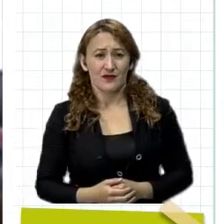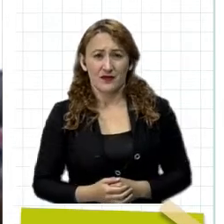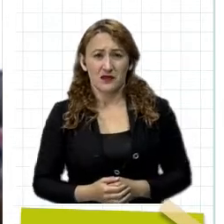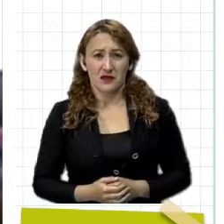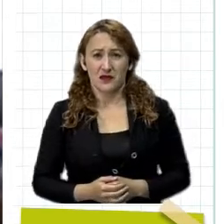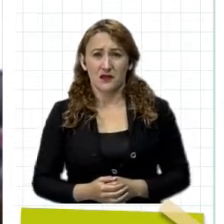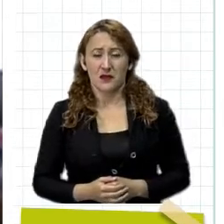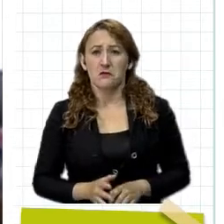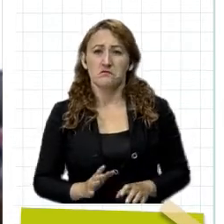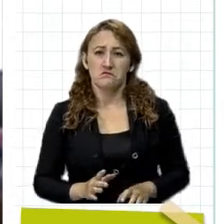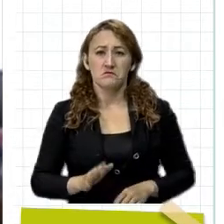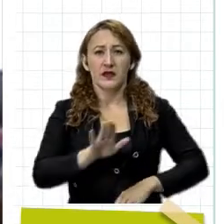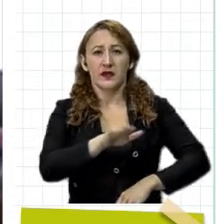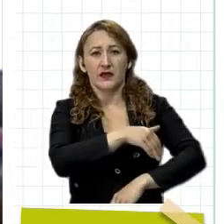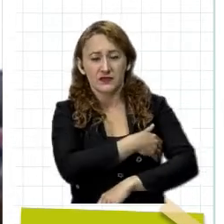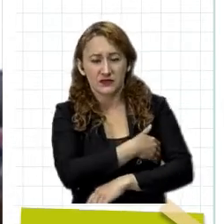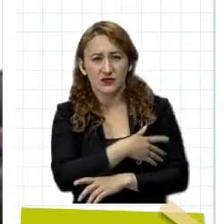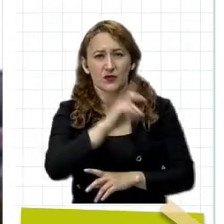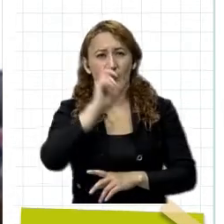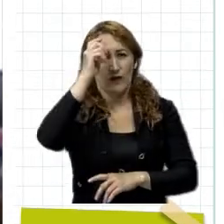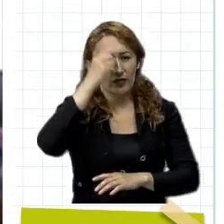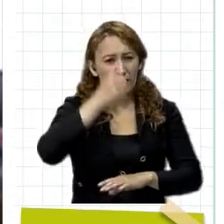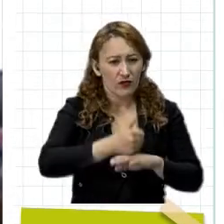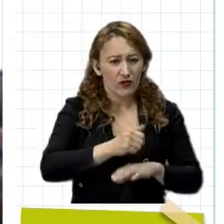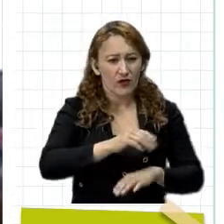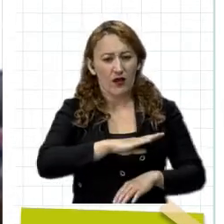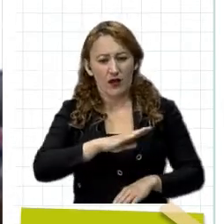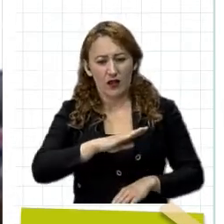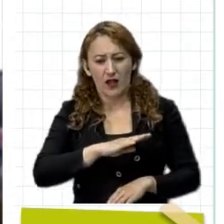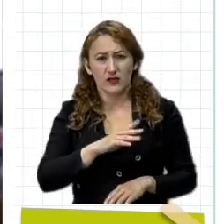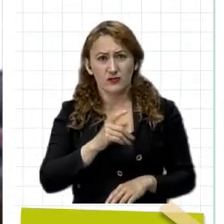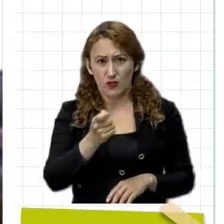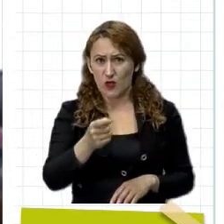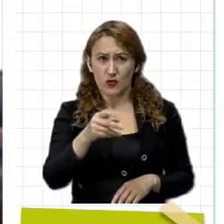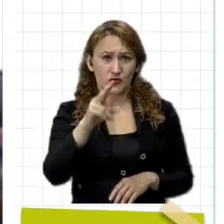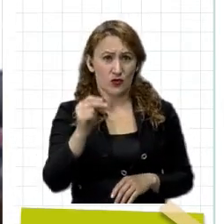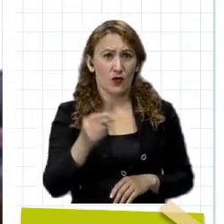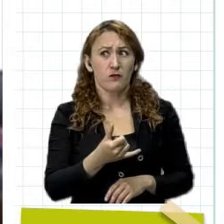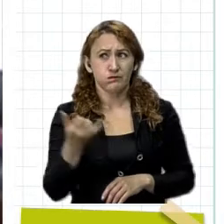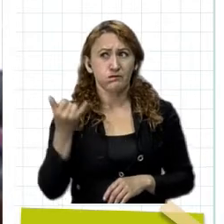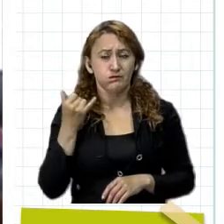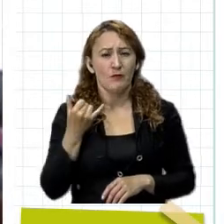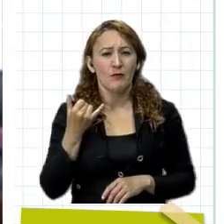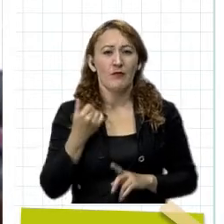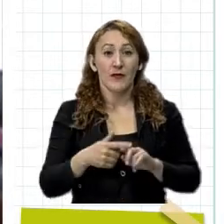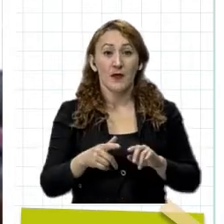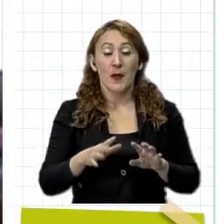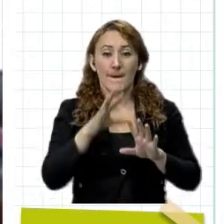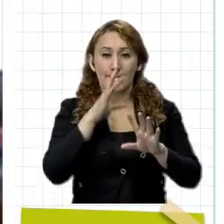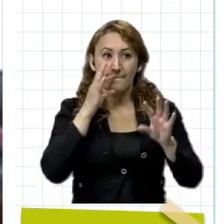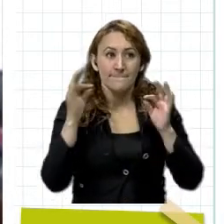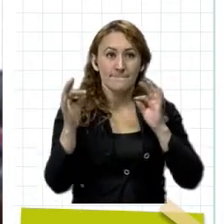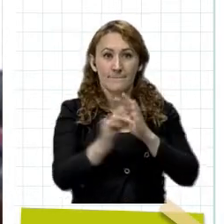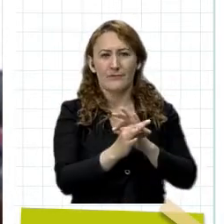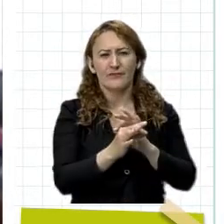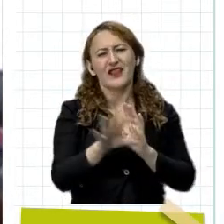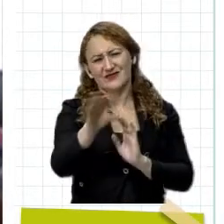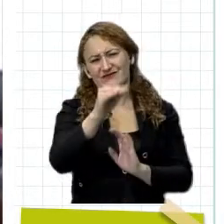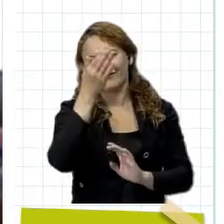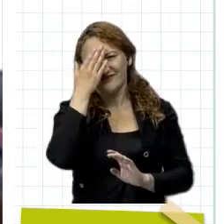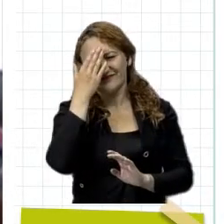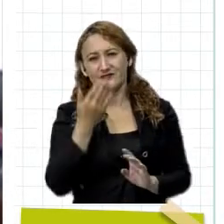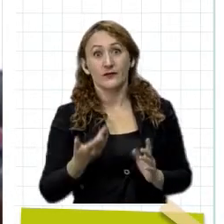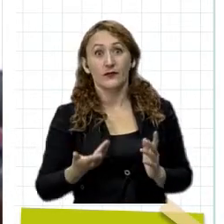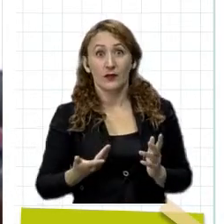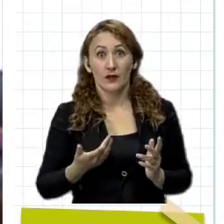parlamentarios, ministros, gobernadores y alcaldes en la historia del país, pero lo que se calla, verdad sabida por todos, es